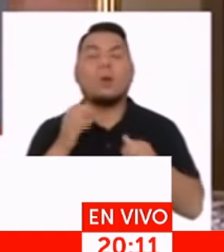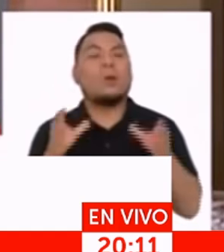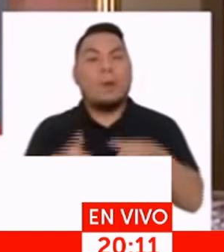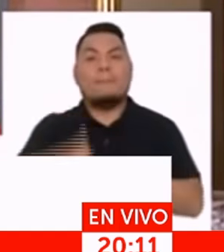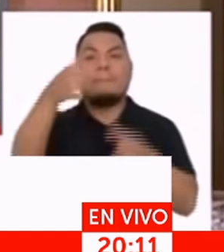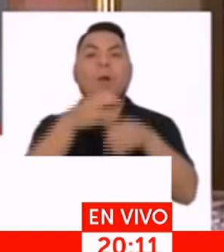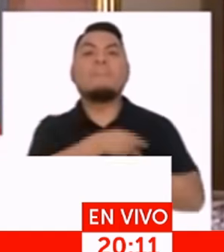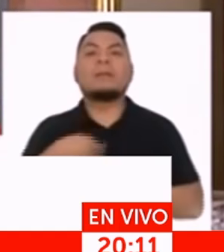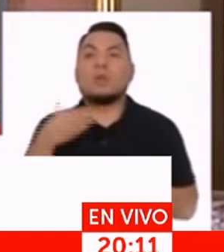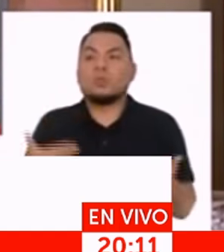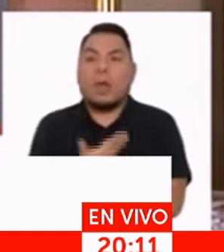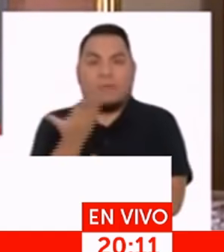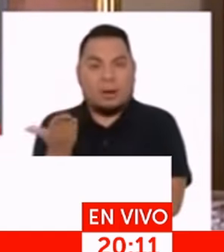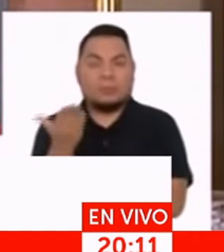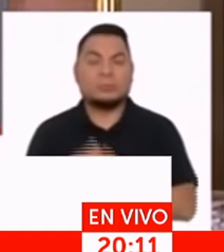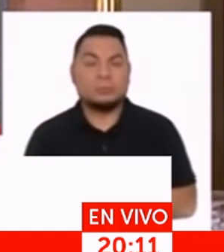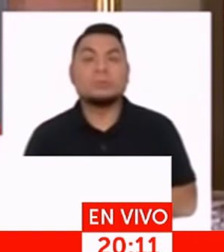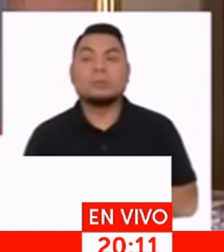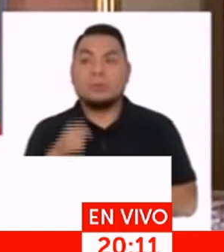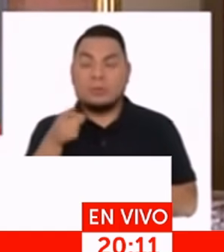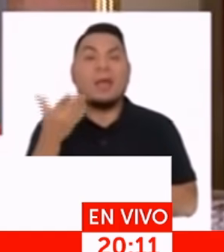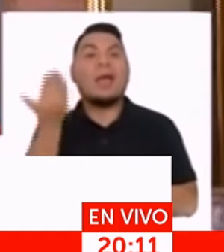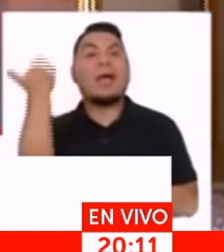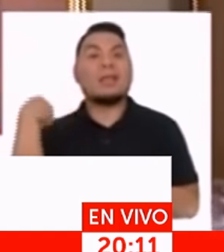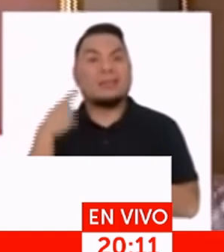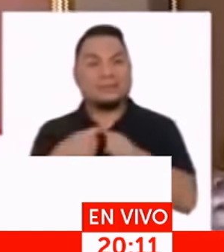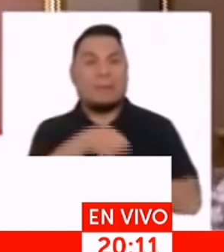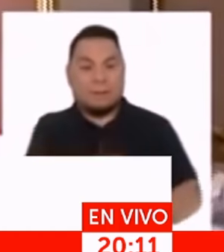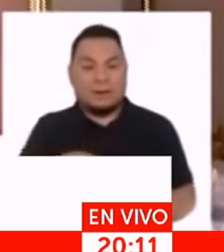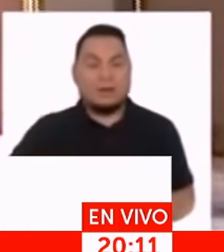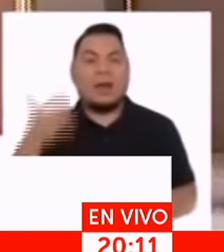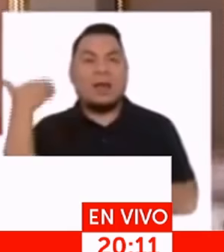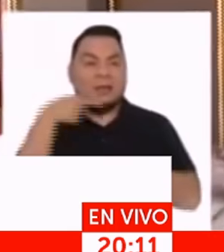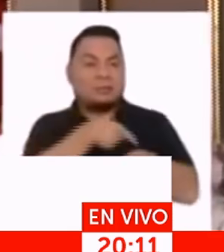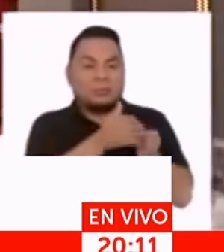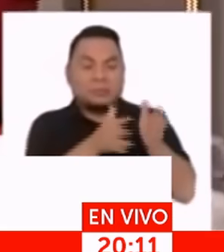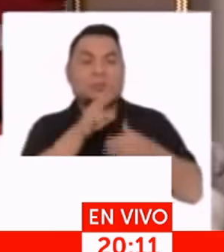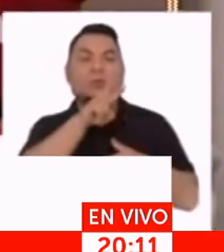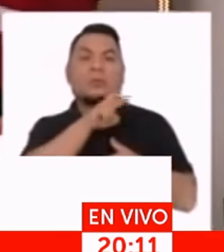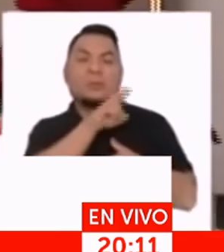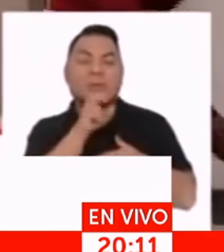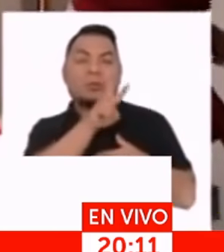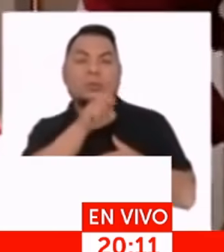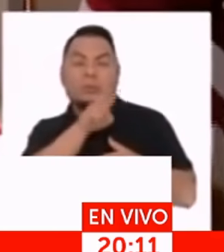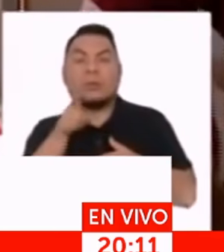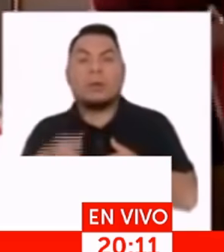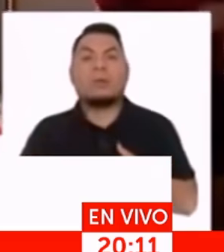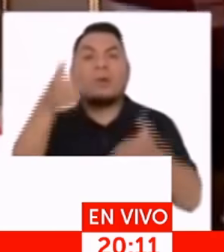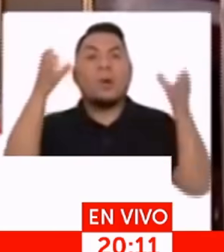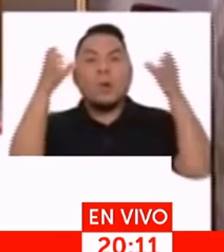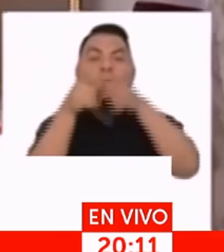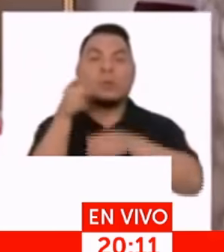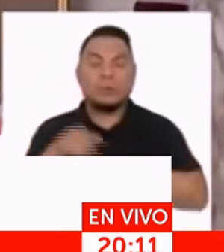ella fue presidenta del Congreso de la República y de esta manera entonces es